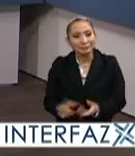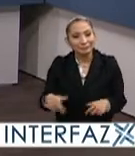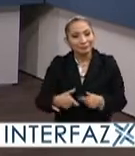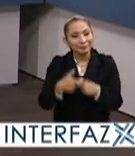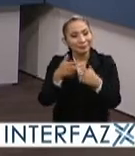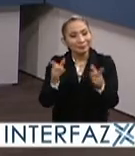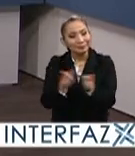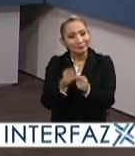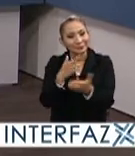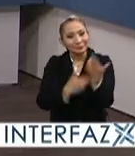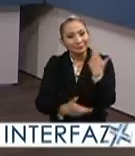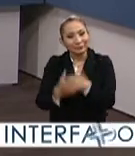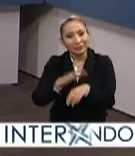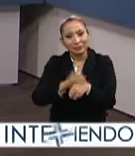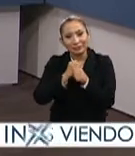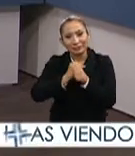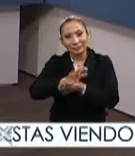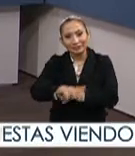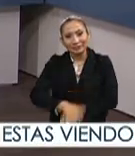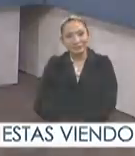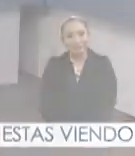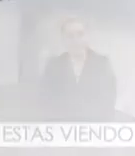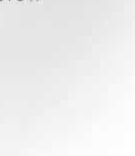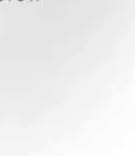Hacemos una breve pausa, regresamos con más información.